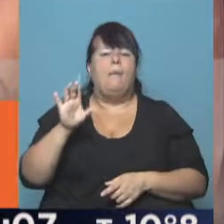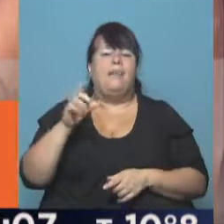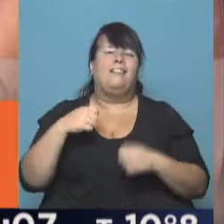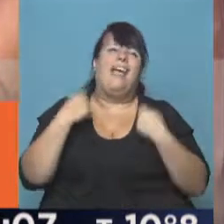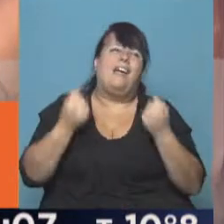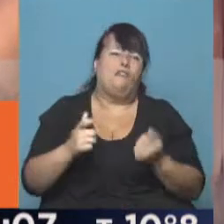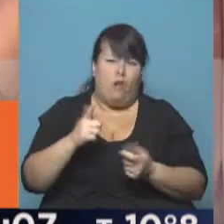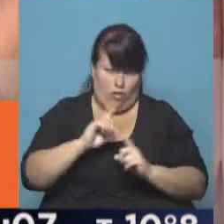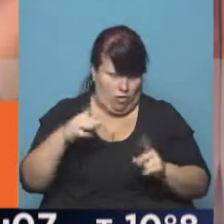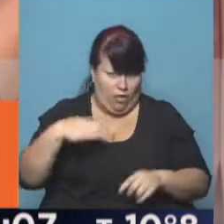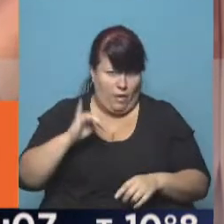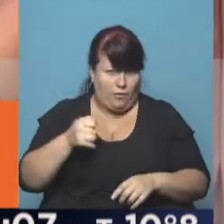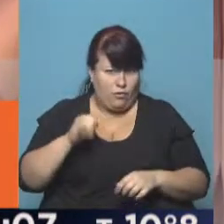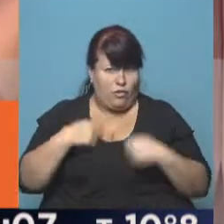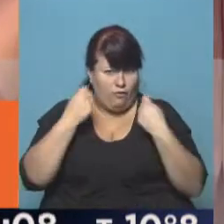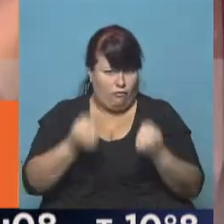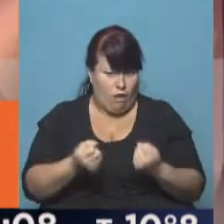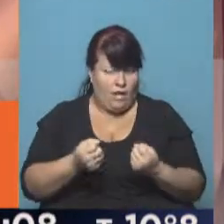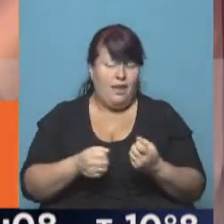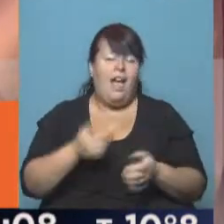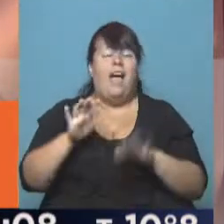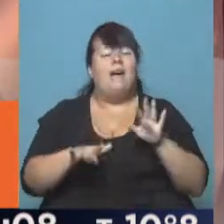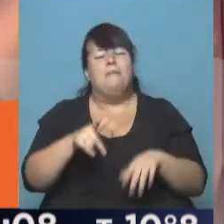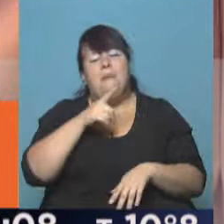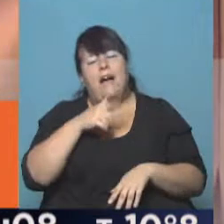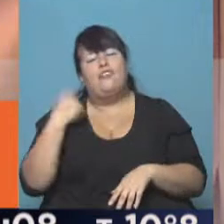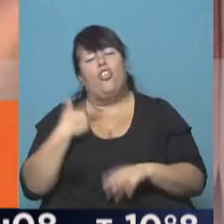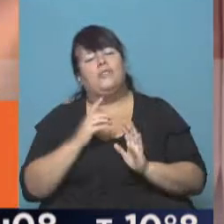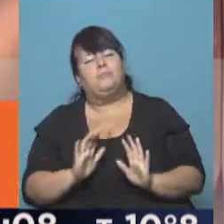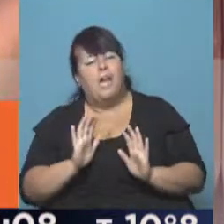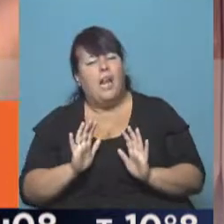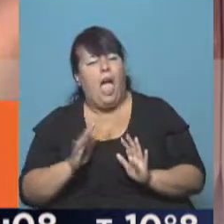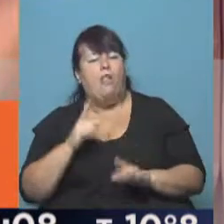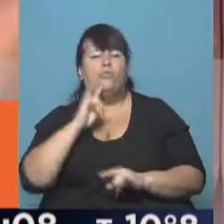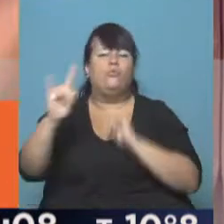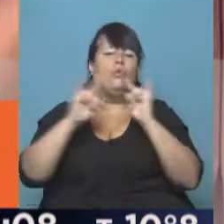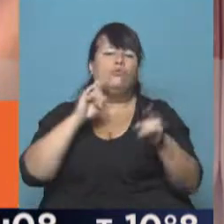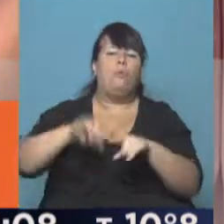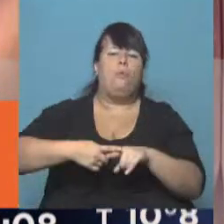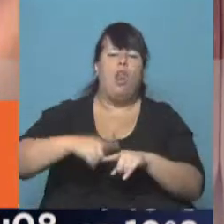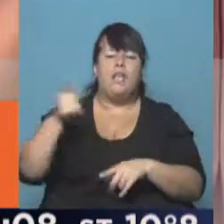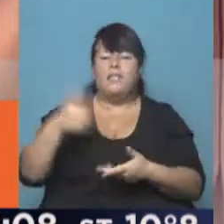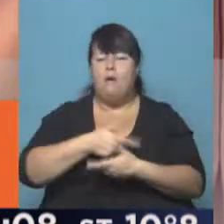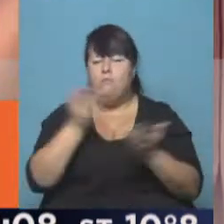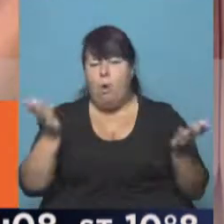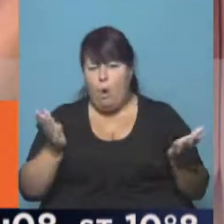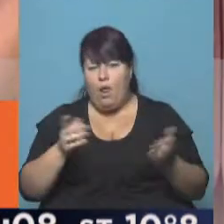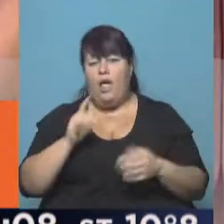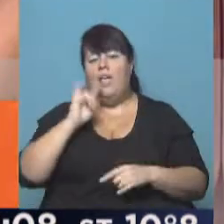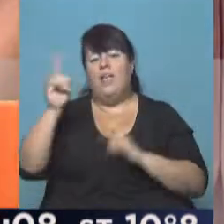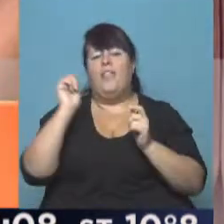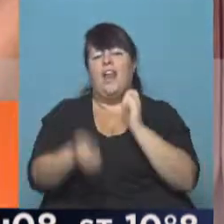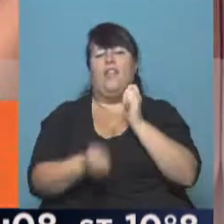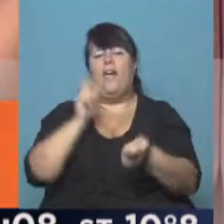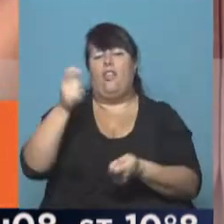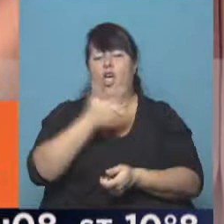esfuerzo. A veces parece que esperáramos todo de las políticas públicas y de las dádivas